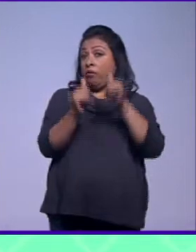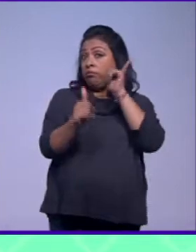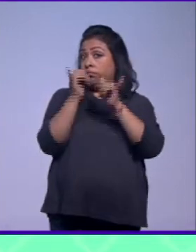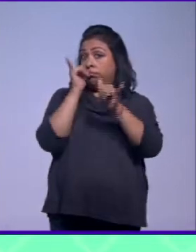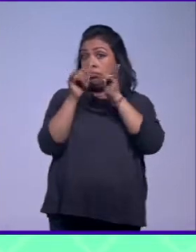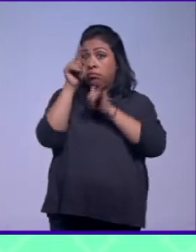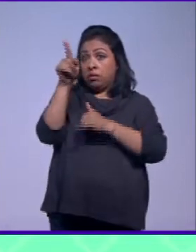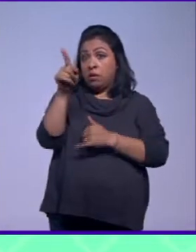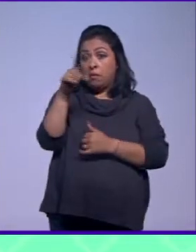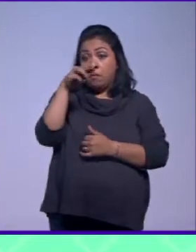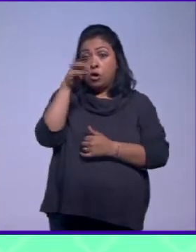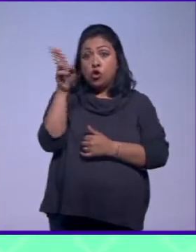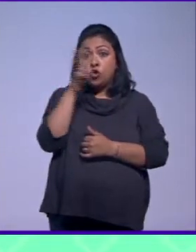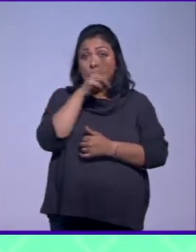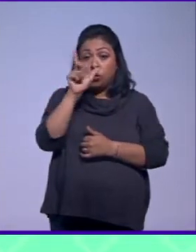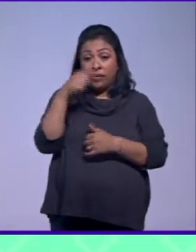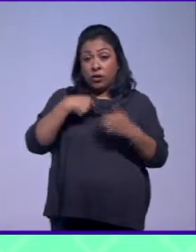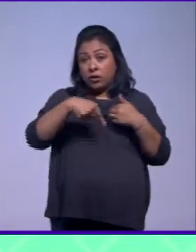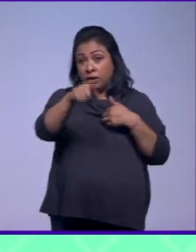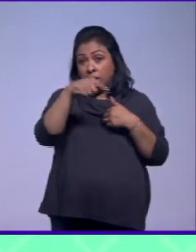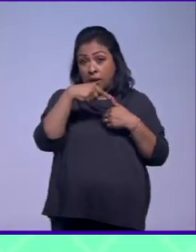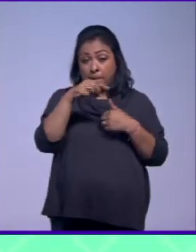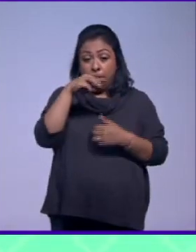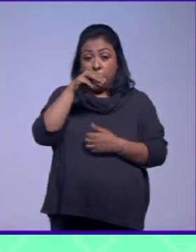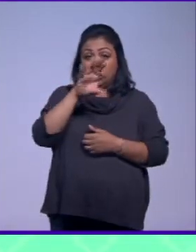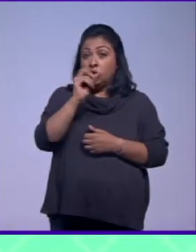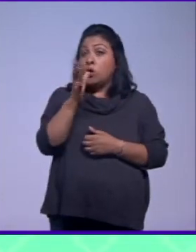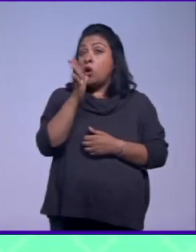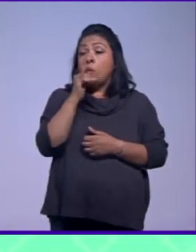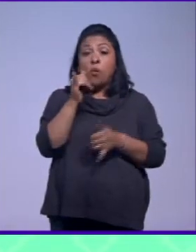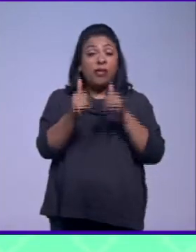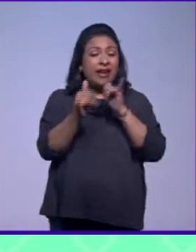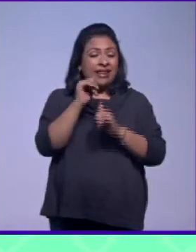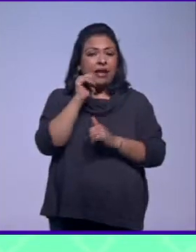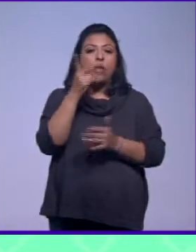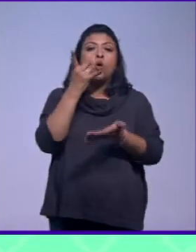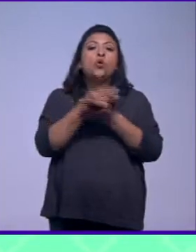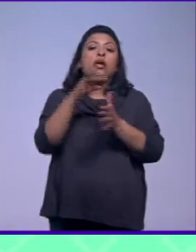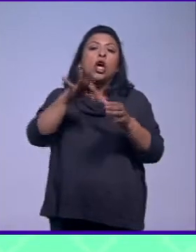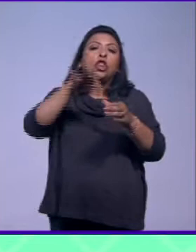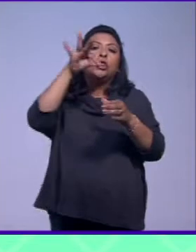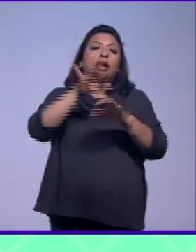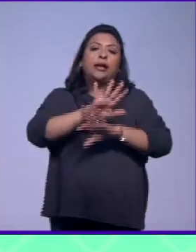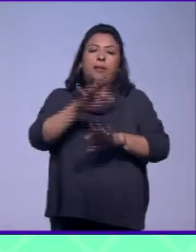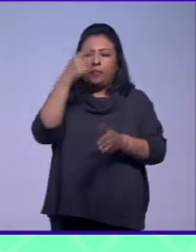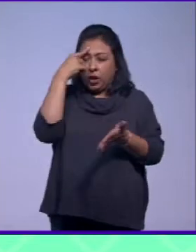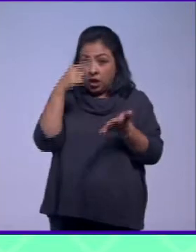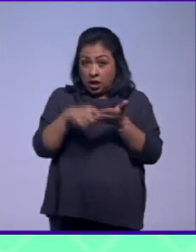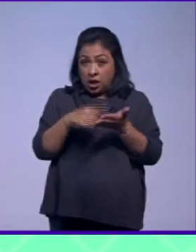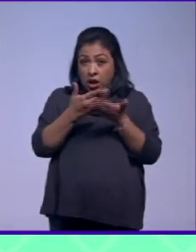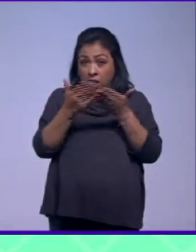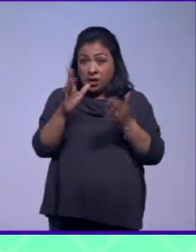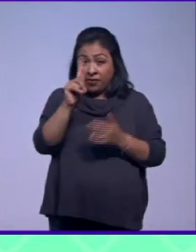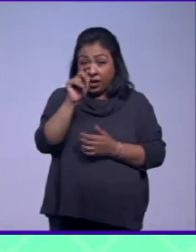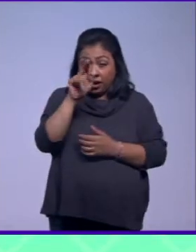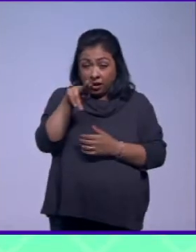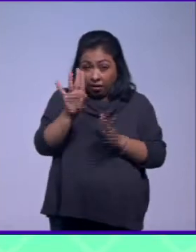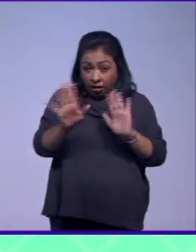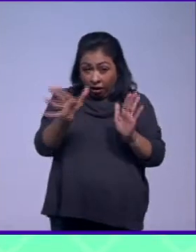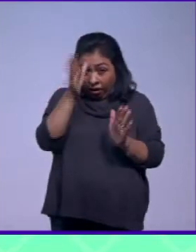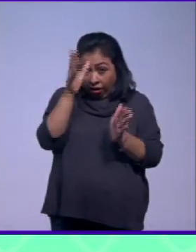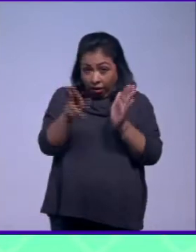alcohólicas en moscú durante un día por lo menos el oscuro te bueno que creen todavía no tenemos tratado de libre comercio